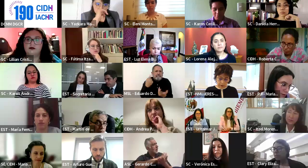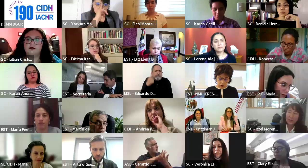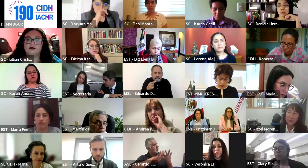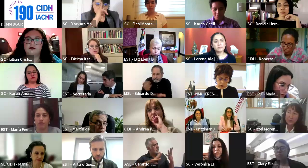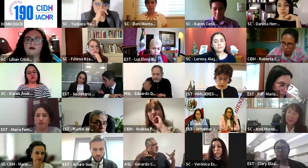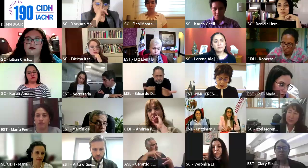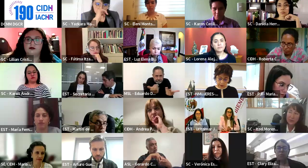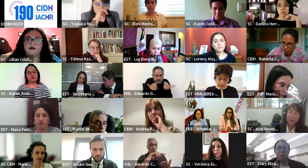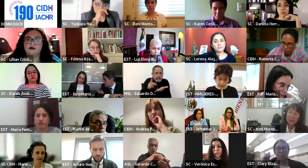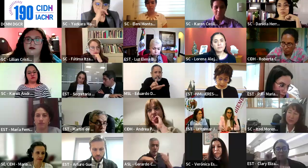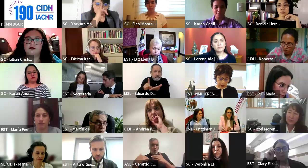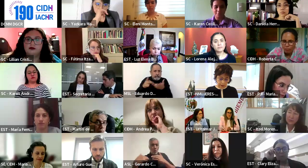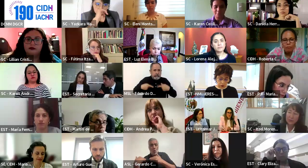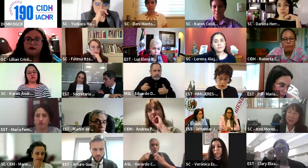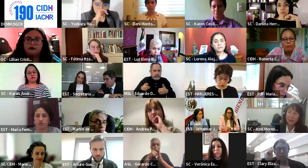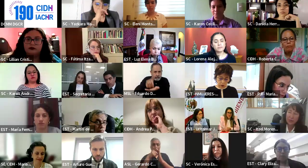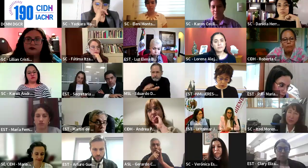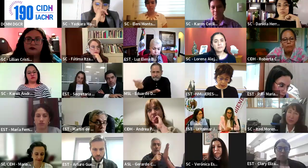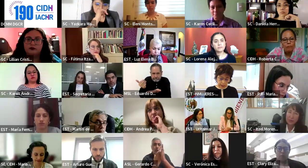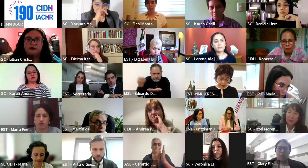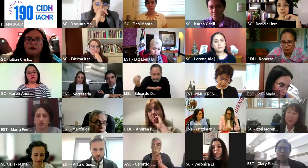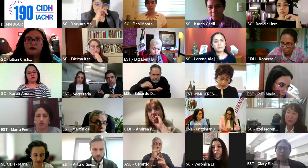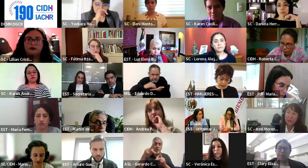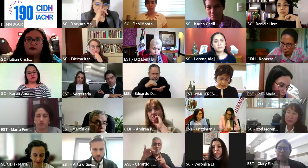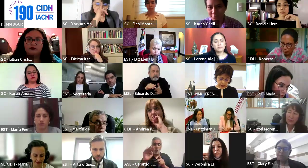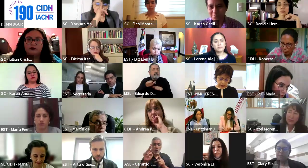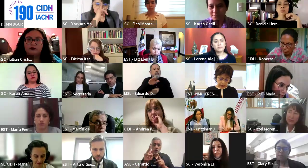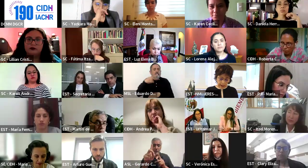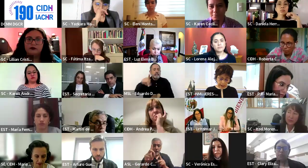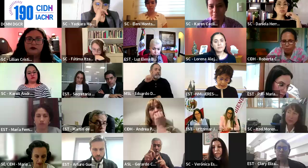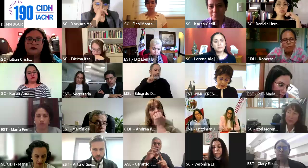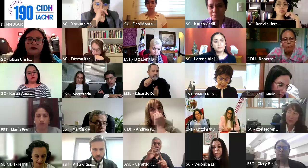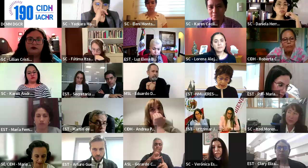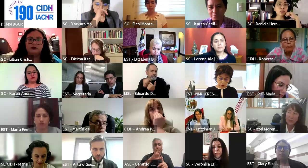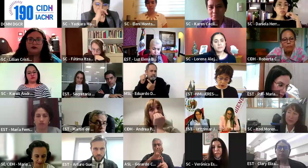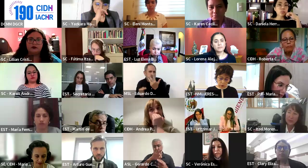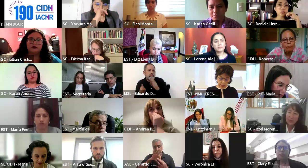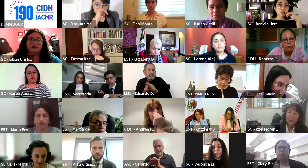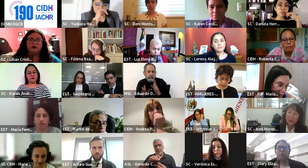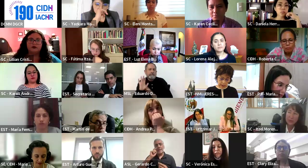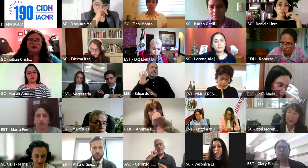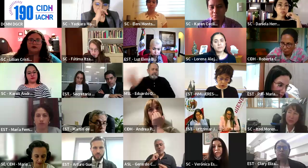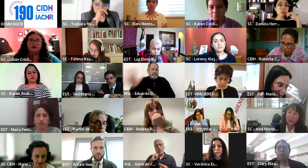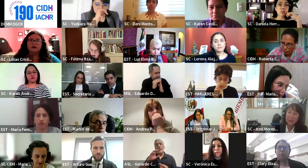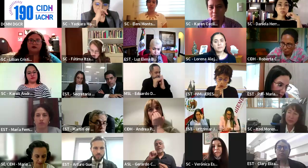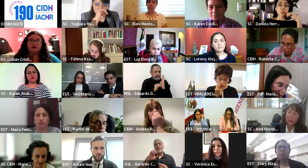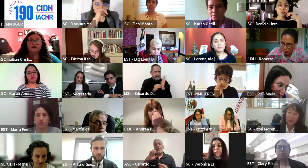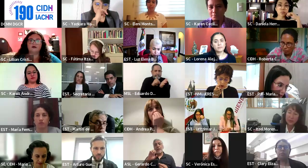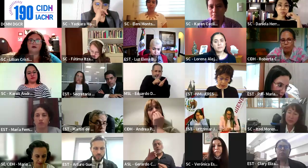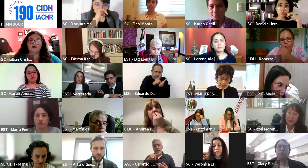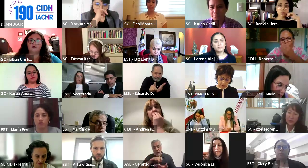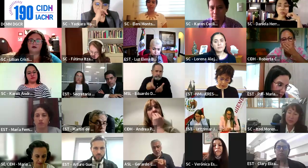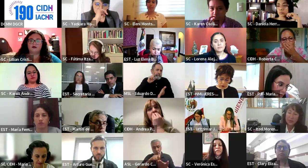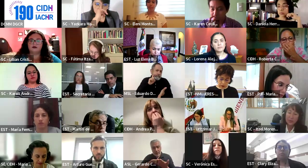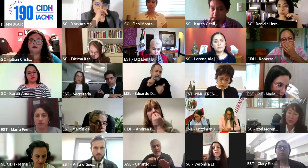derechos de las personas con discapacidad en el marco de su sexualidad y así crear la cartilla de derechos sexuales y derechos